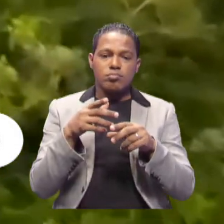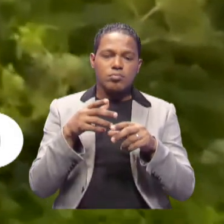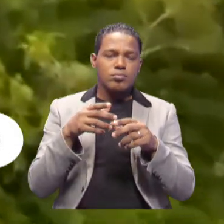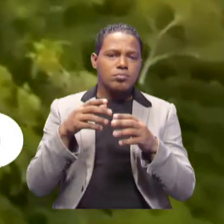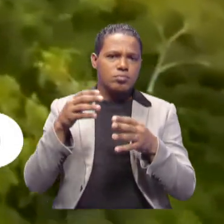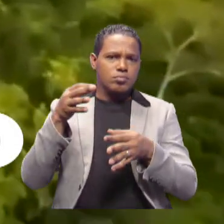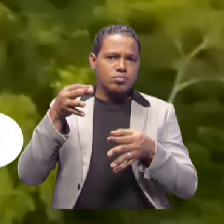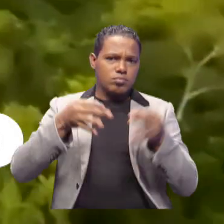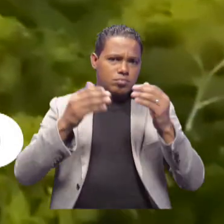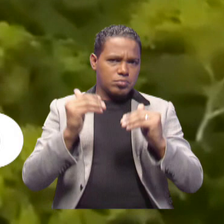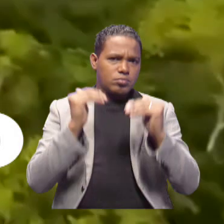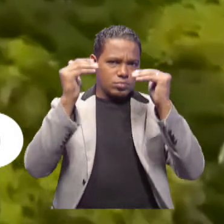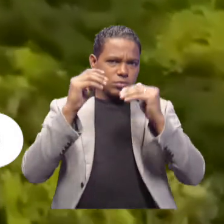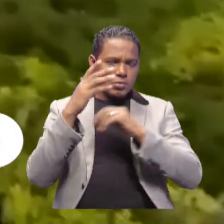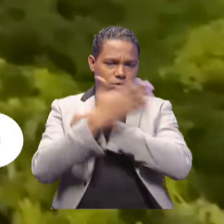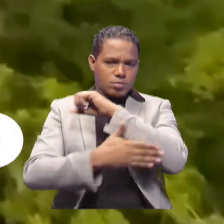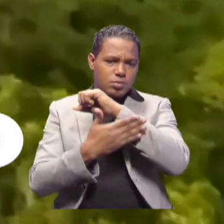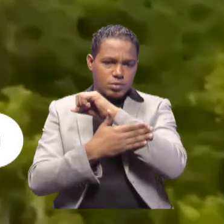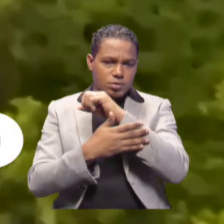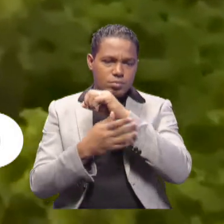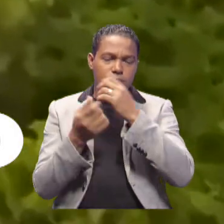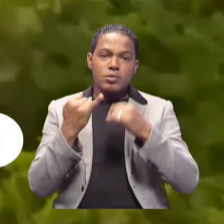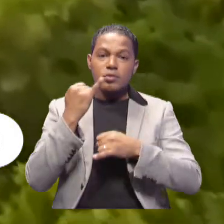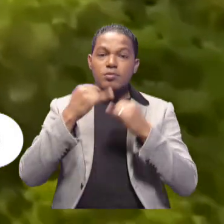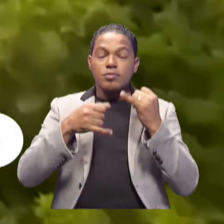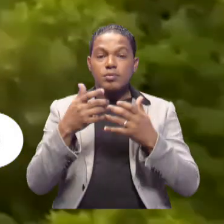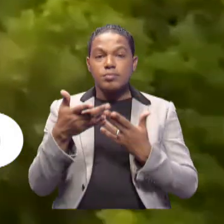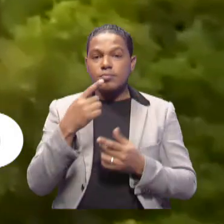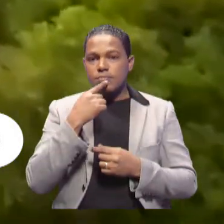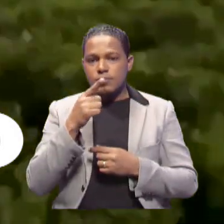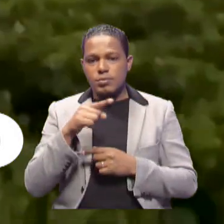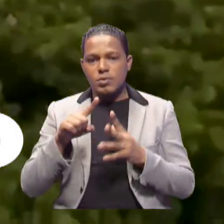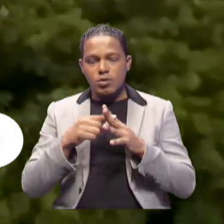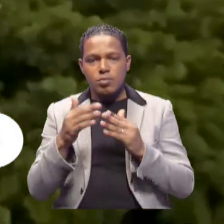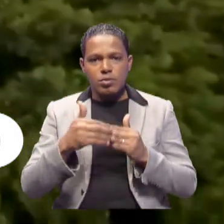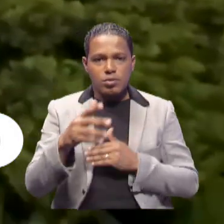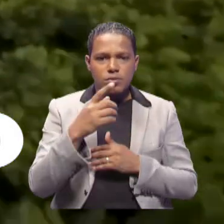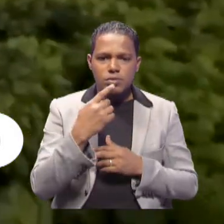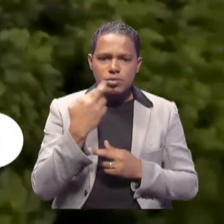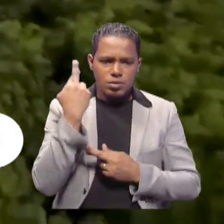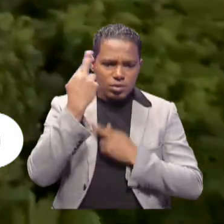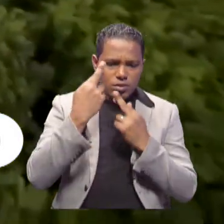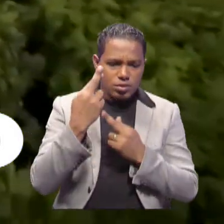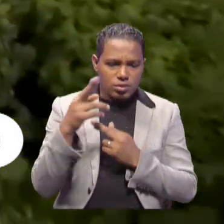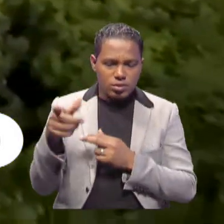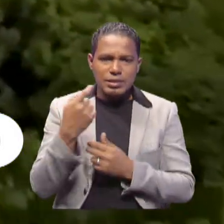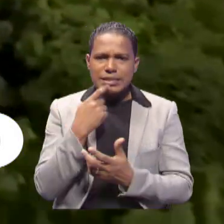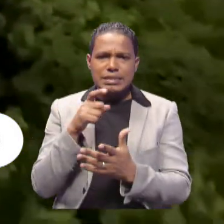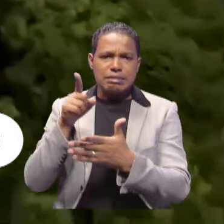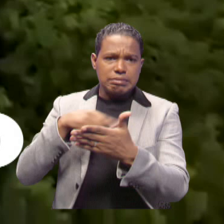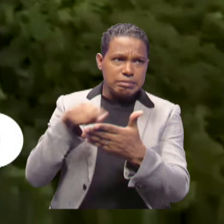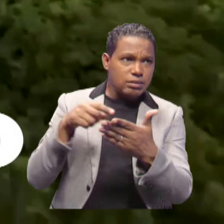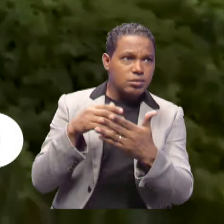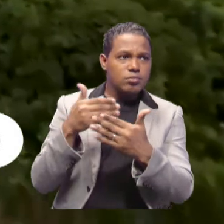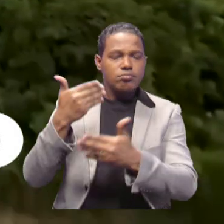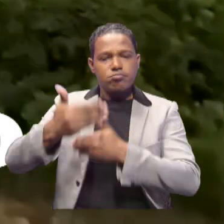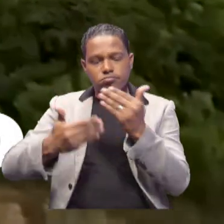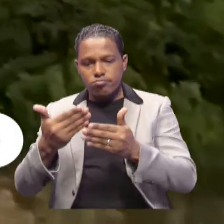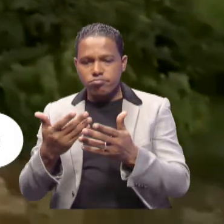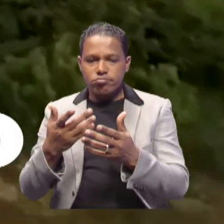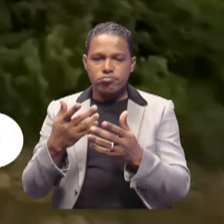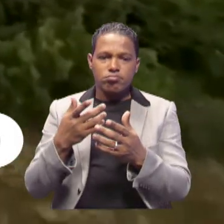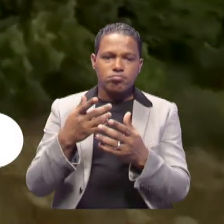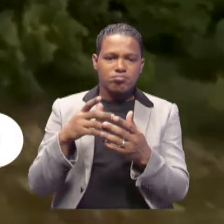Corte Suprema del país en el último tramo del recorrido judicial da la razón a quienes criticaron el procedimiento